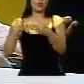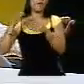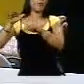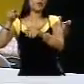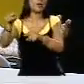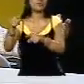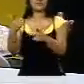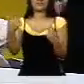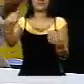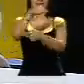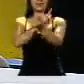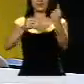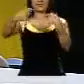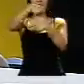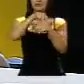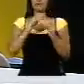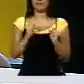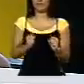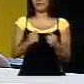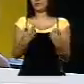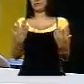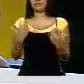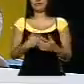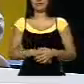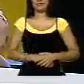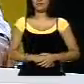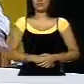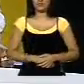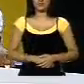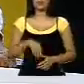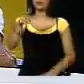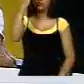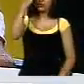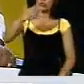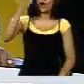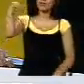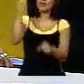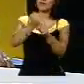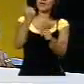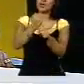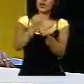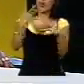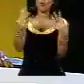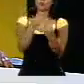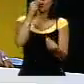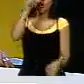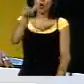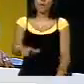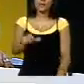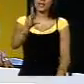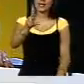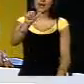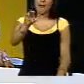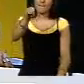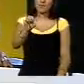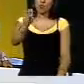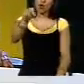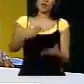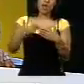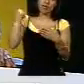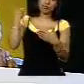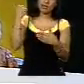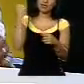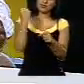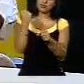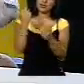mi colega, ¿no? Nosotros trabajamos juntos los dos. Yo trabajé con Ramón Guillermo en la Consolación. Los dos éramos profesores de la